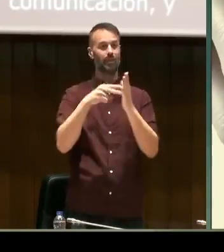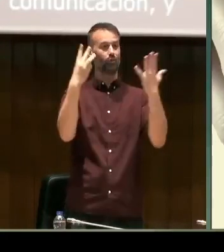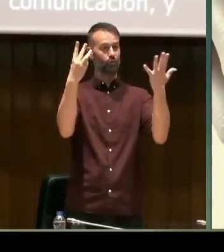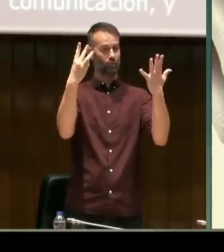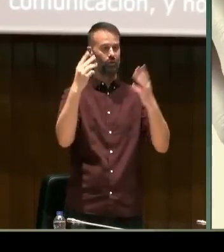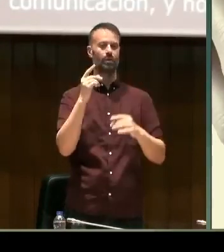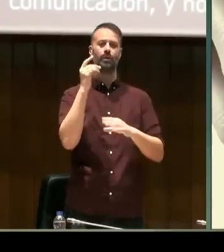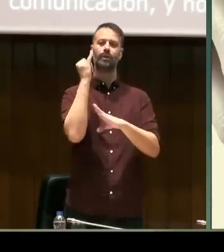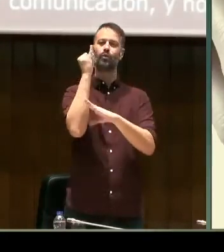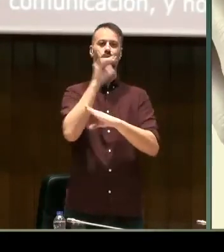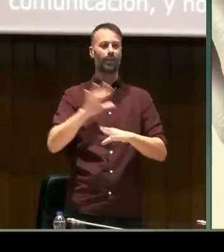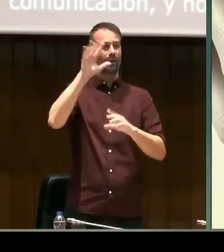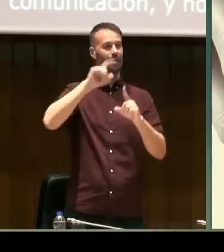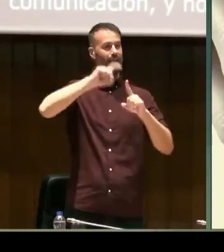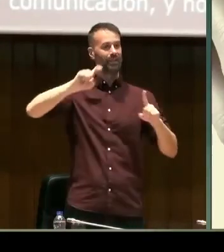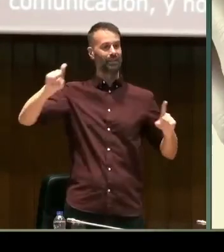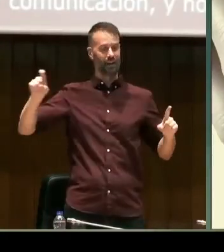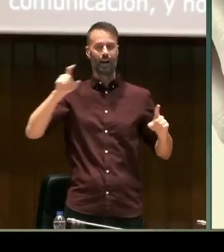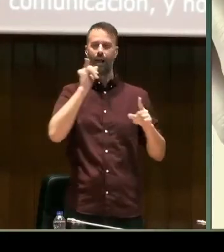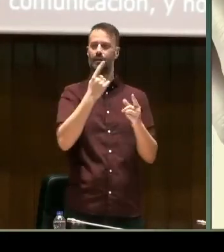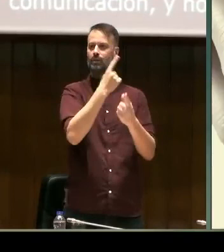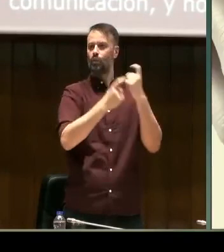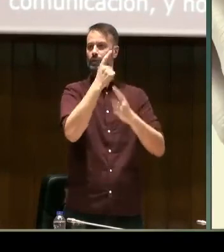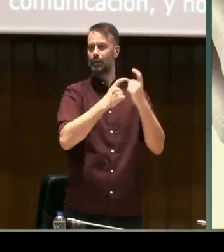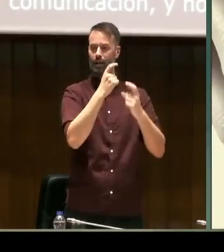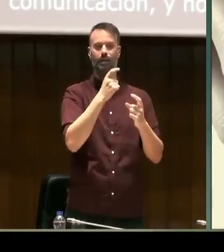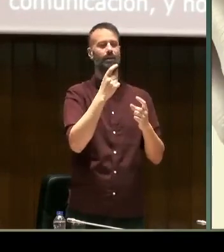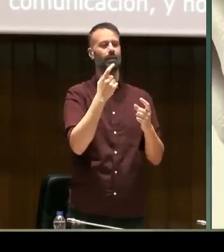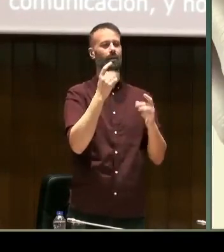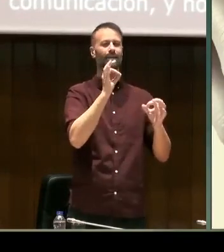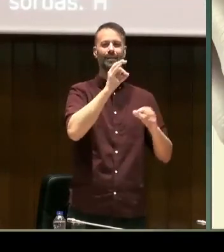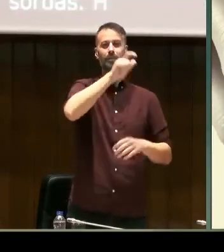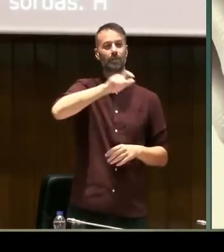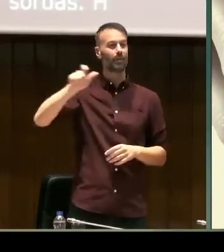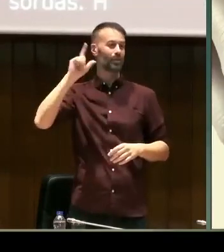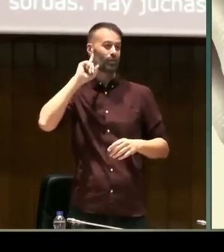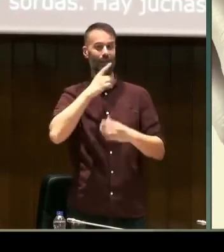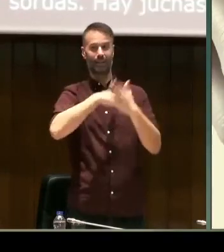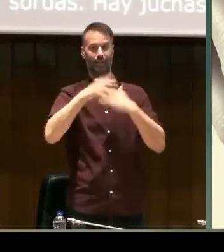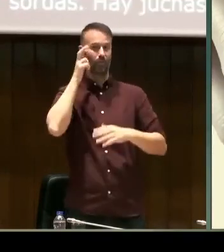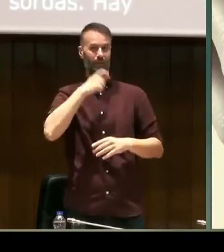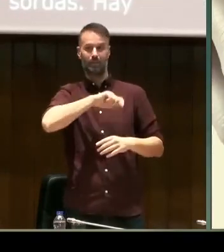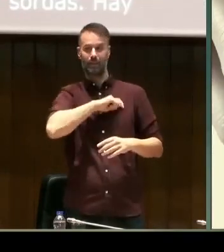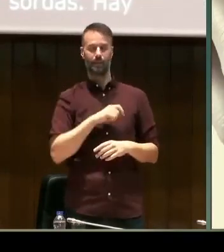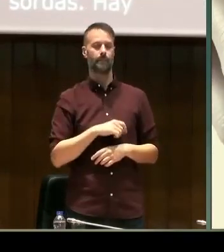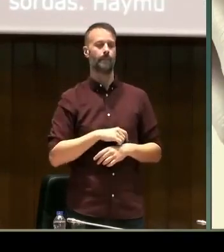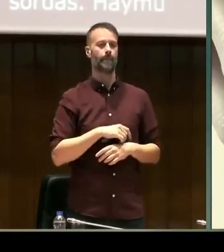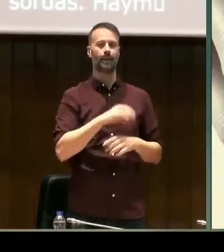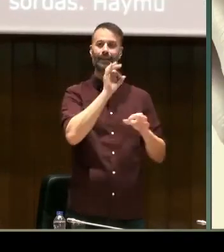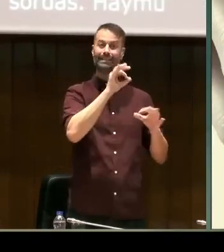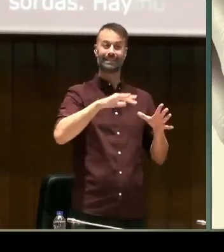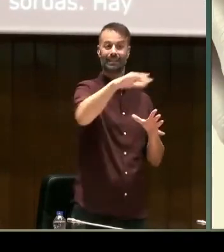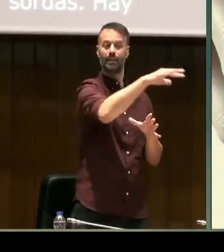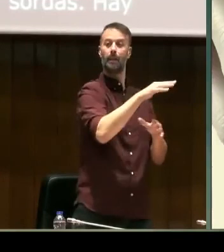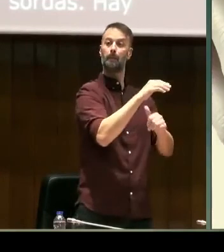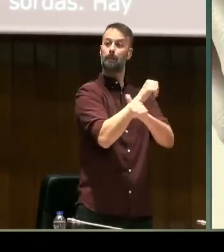estos problemas se derivan de su sordera. Ya en el año 2009 el Instituto de Estadística, en su encuesta acerca de la discapacidad